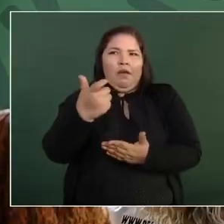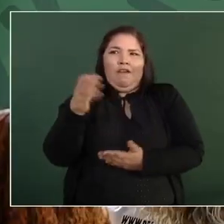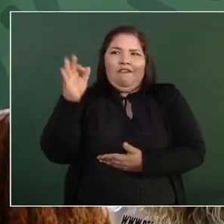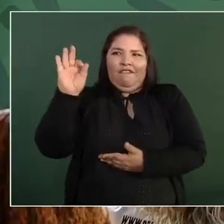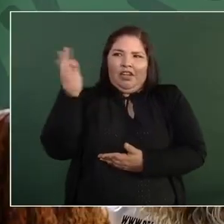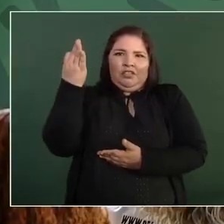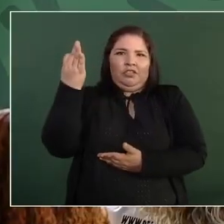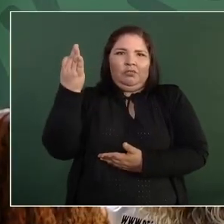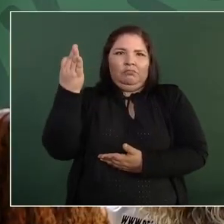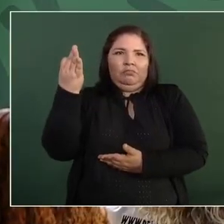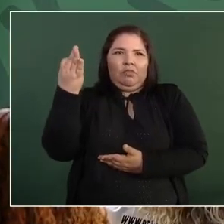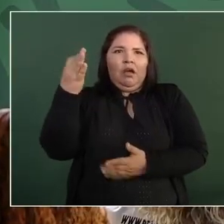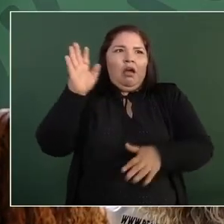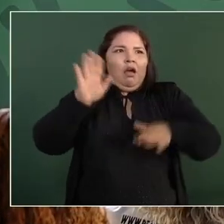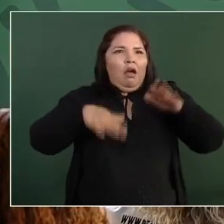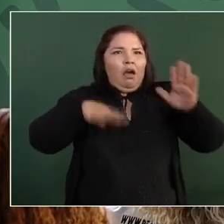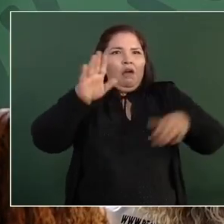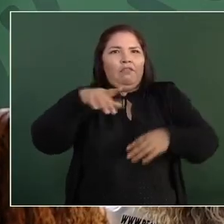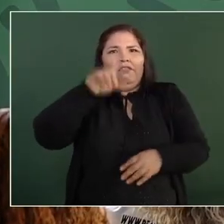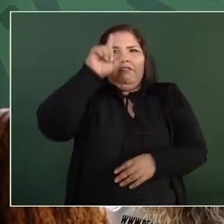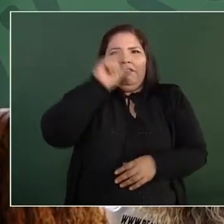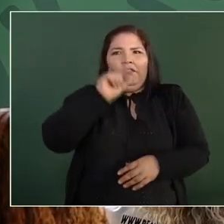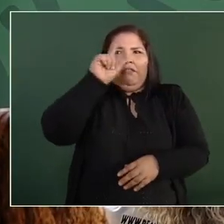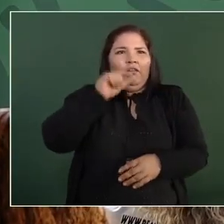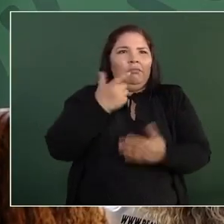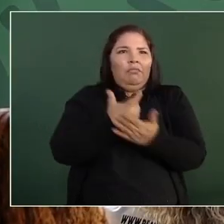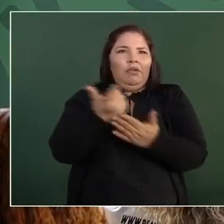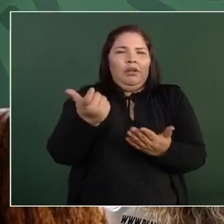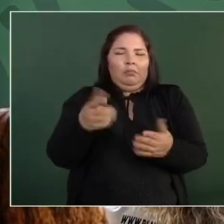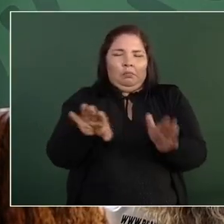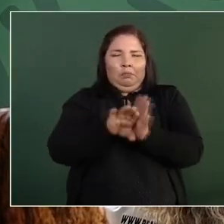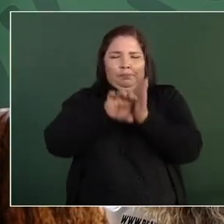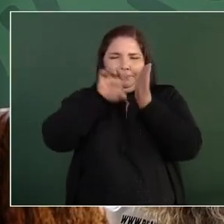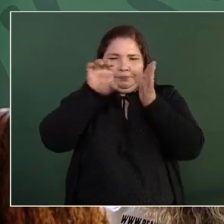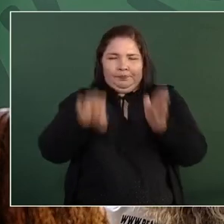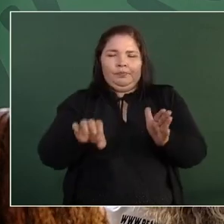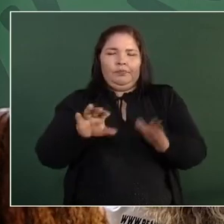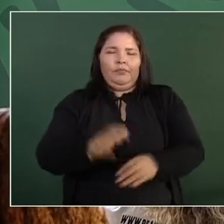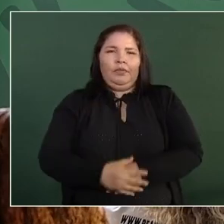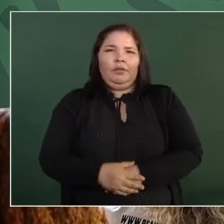se paga, lo que se venía dejando de pagar. Por ejemplo,